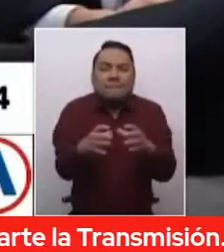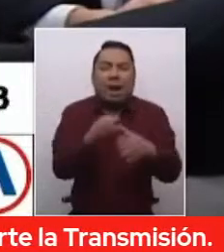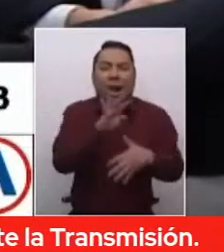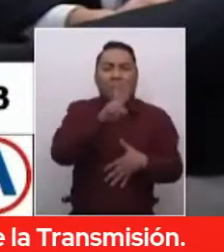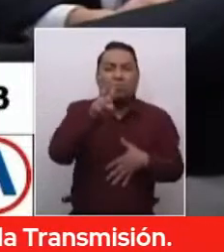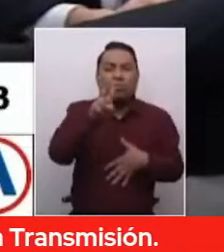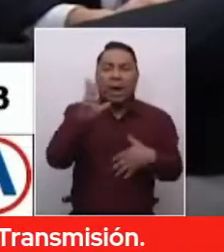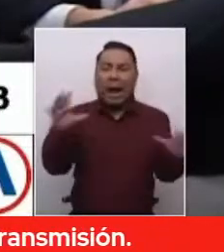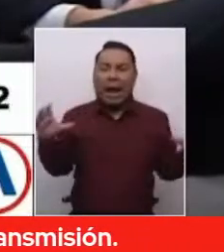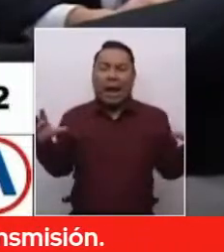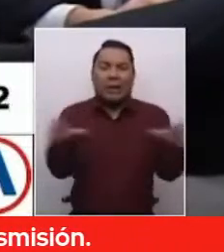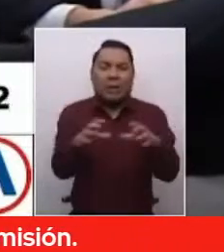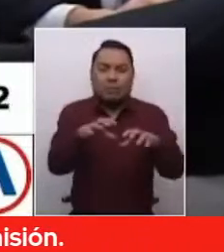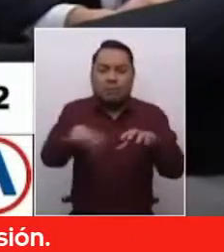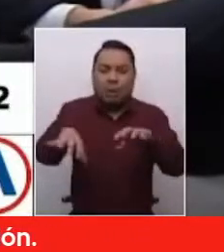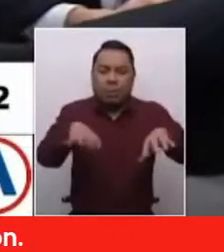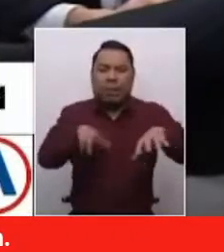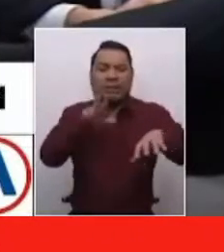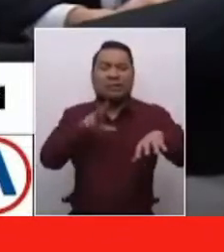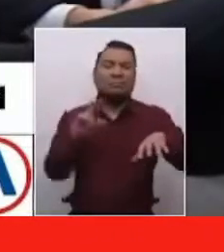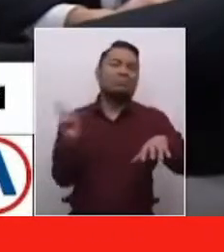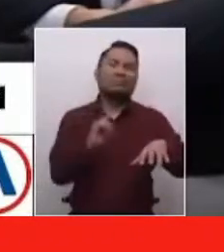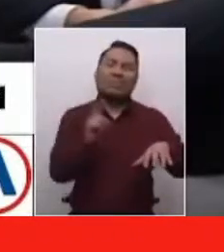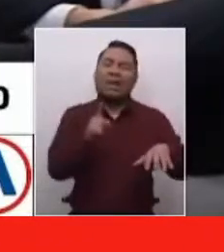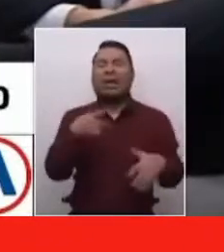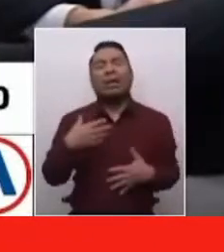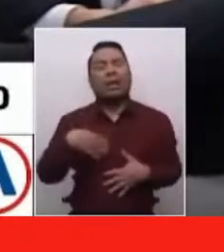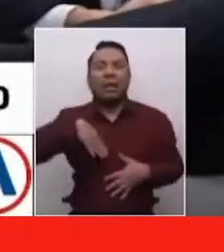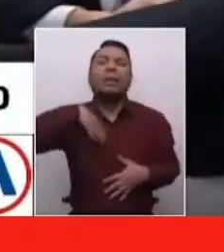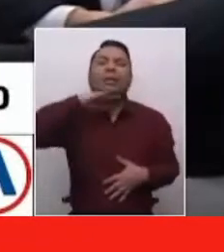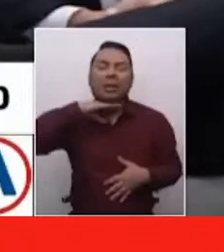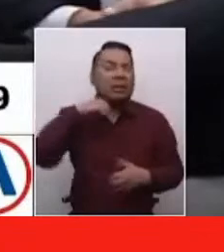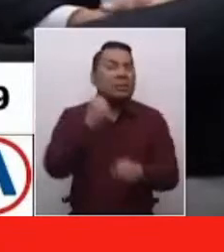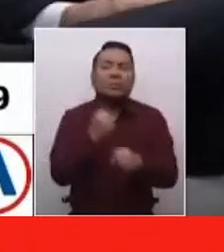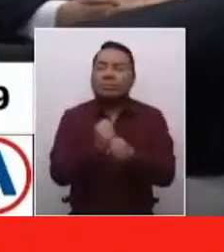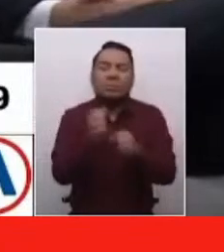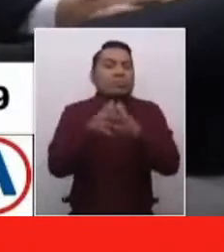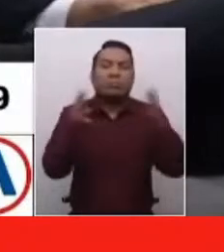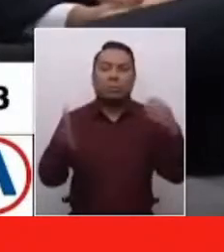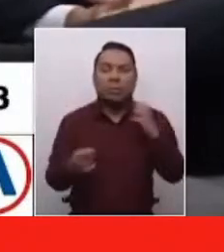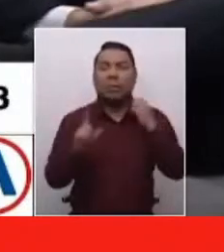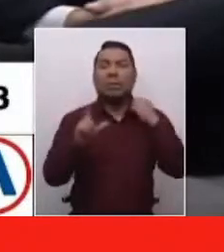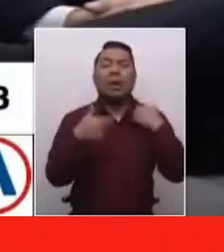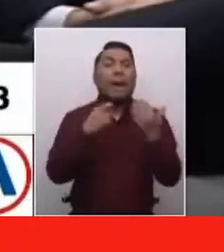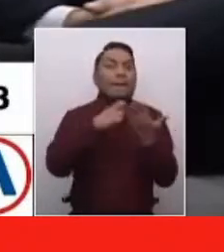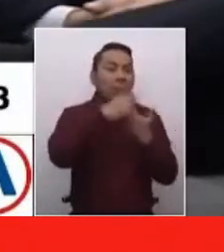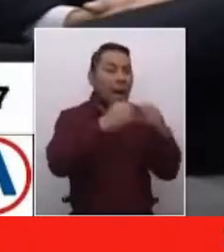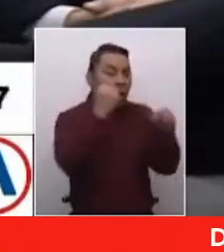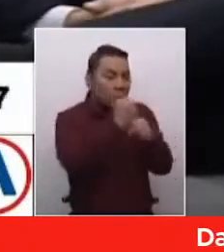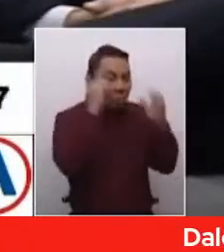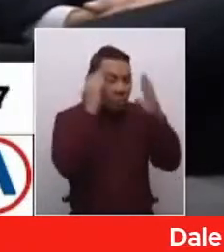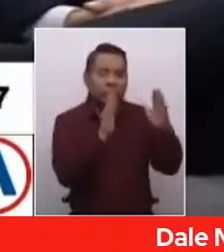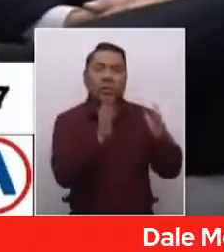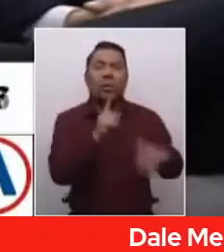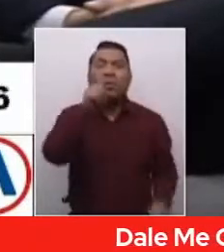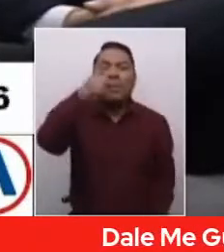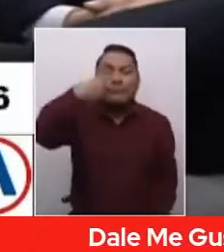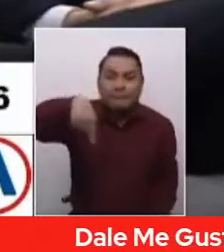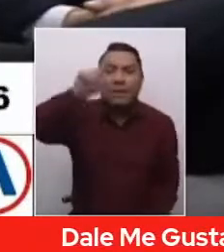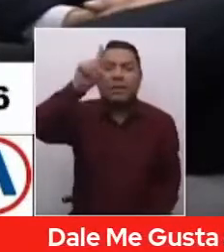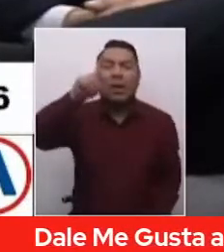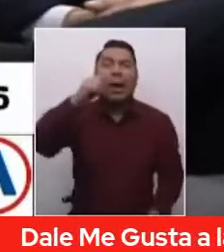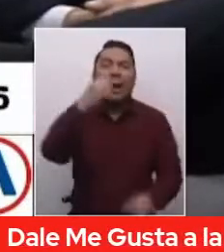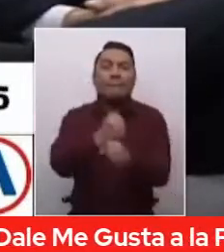42 que hay en Lima, genera no solamente desgaste, sino que uno deje de preocuparse por lo que está en nuestro plan de gobierno. 1 millón